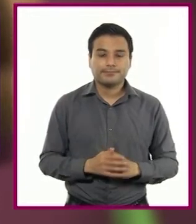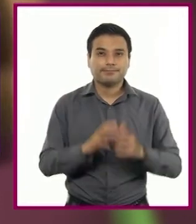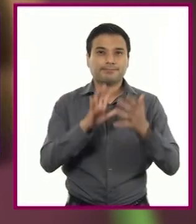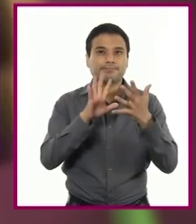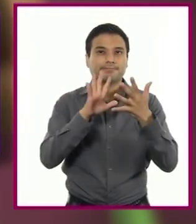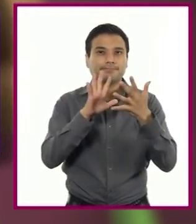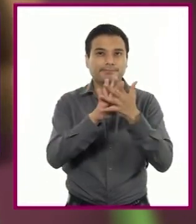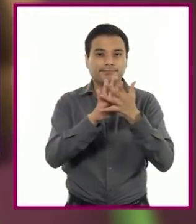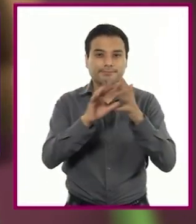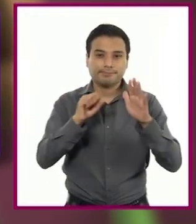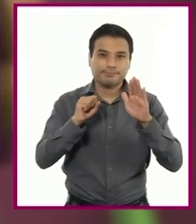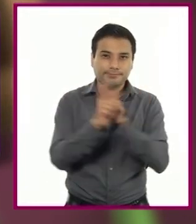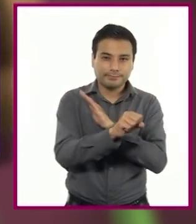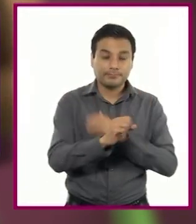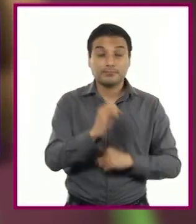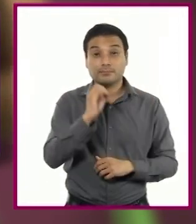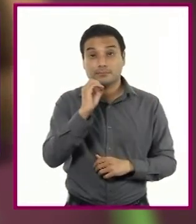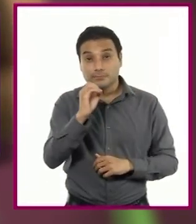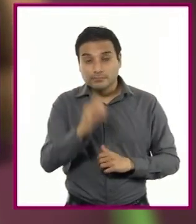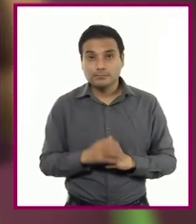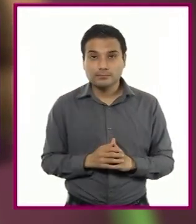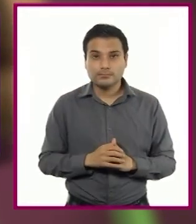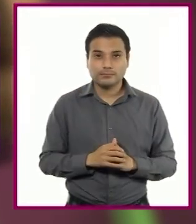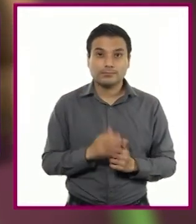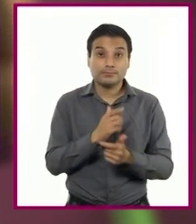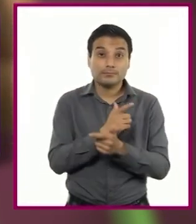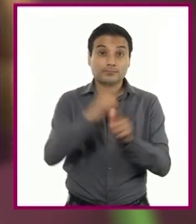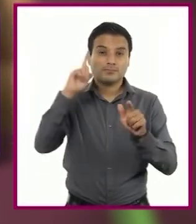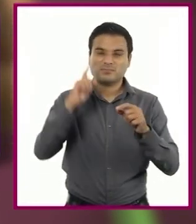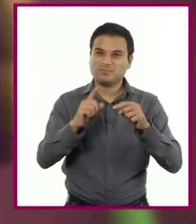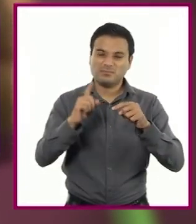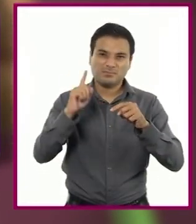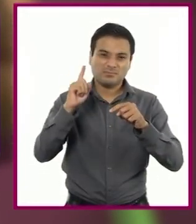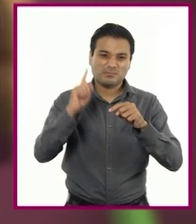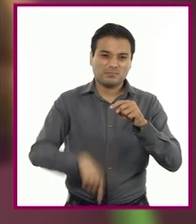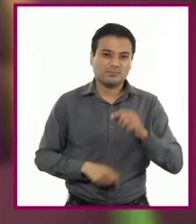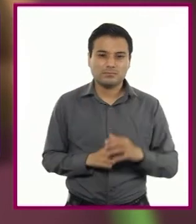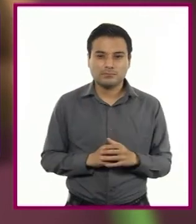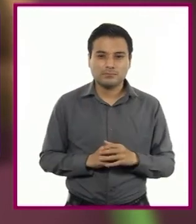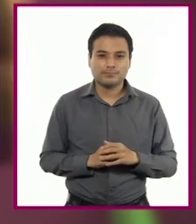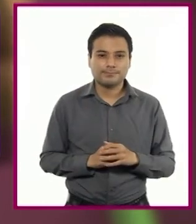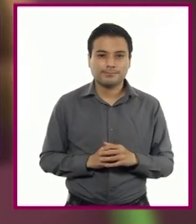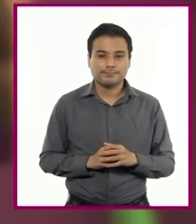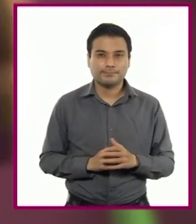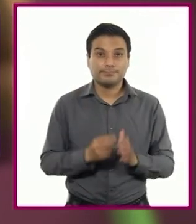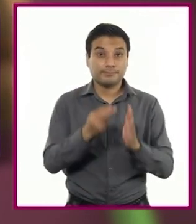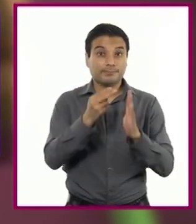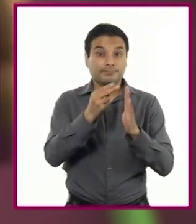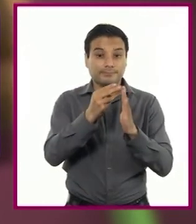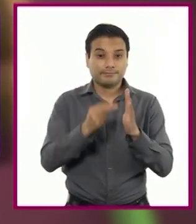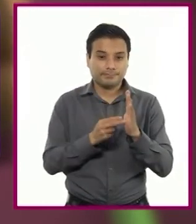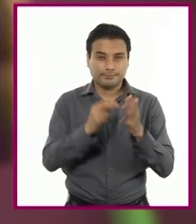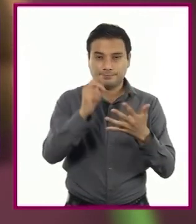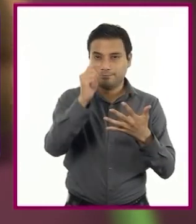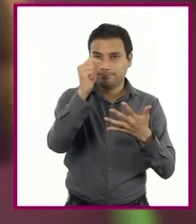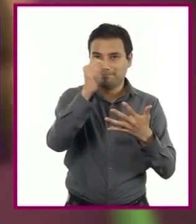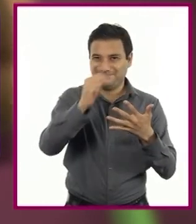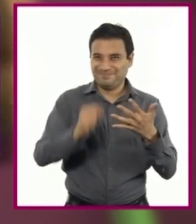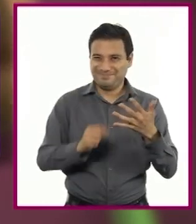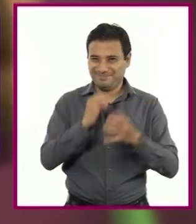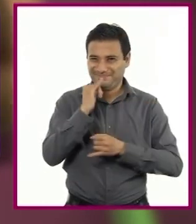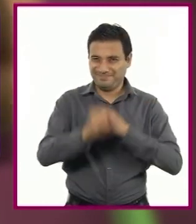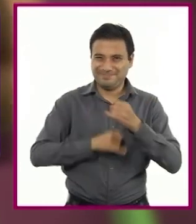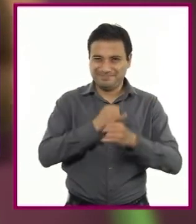Encarcelamiento u otra privación grave de la libertad física en violación de normas fundamentales de